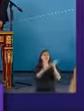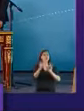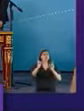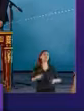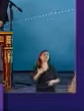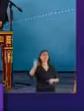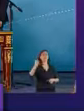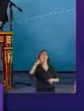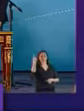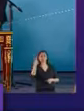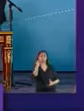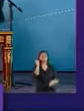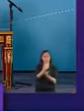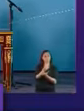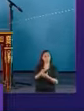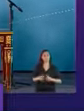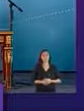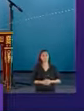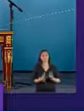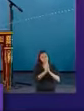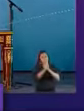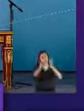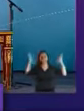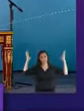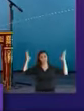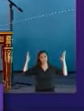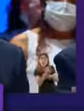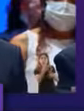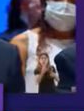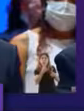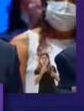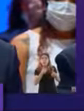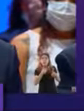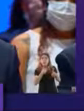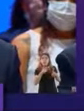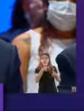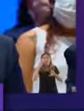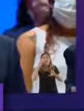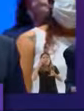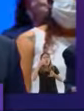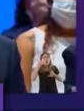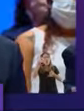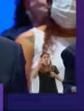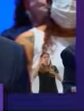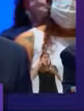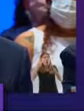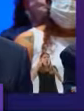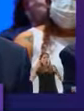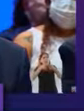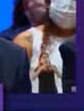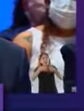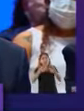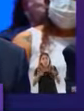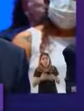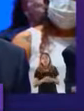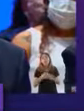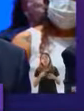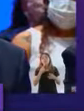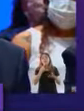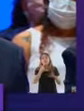Mucho depende también de que del lado de las entidades actúen como representantes de los productores, lleven